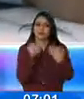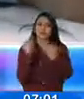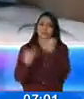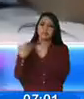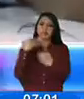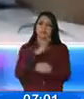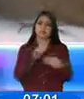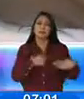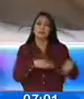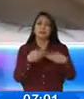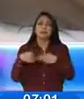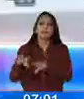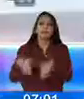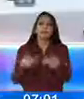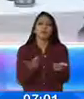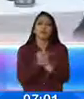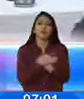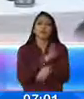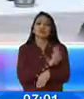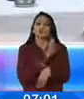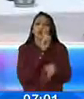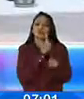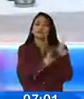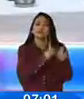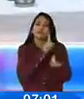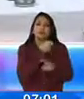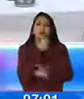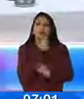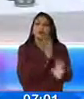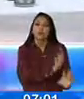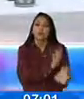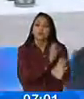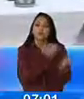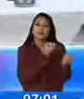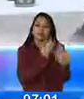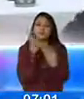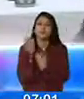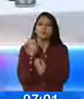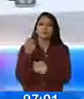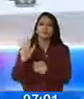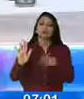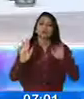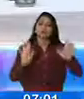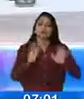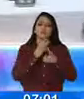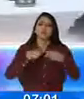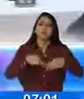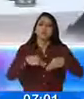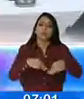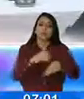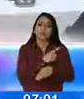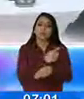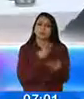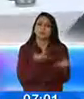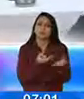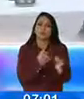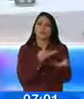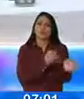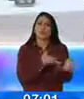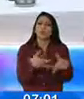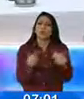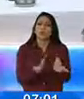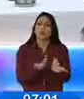la metodología usada. ¿Cuál es la información? ¿Cuáles son los casos? La metodología, la rigurosidad científica y,